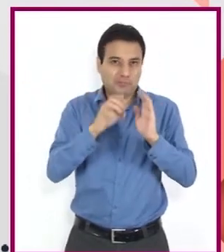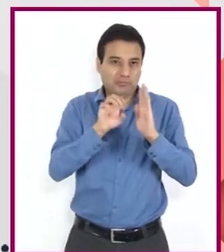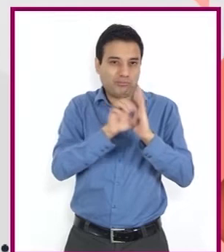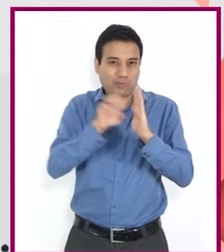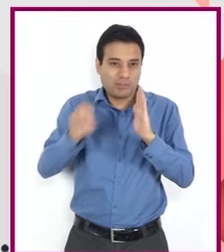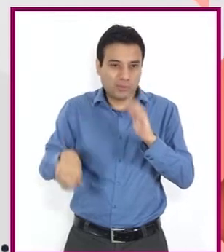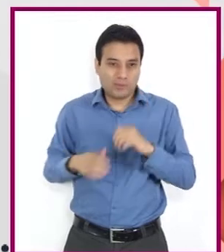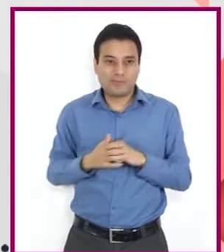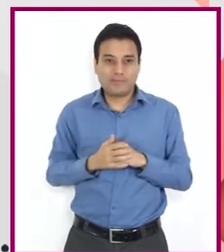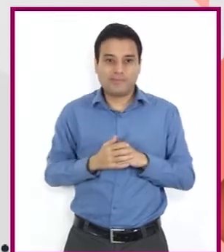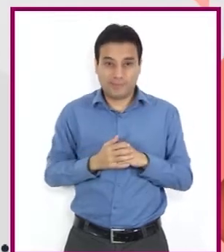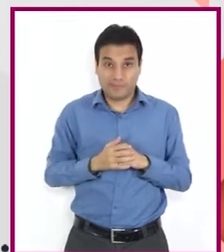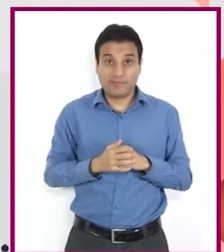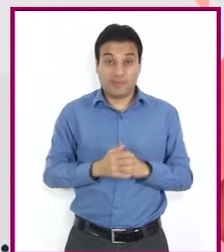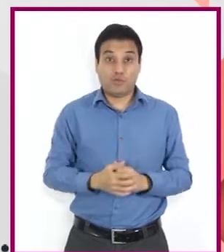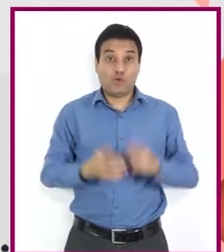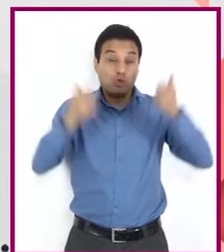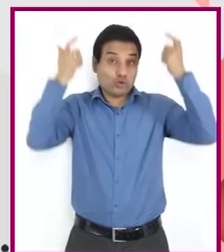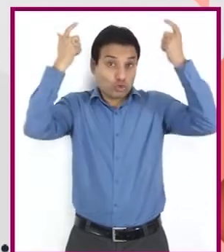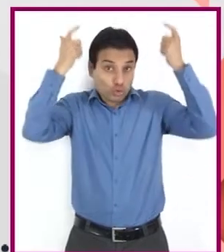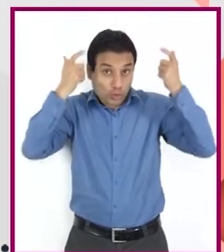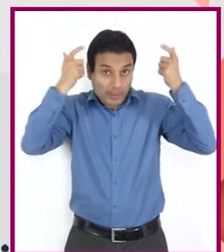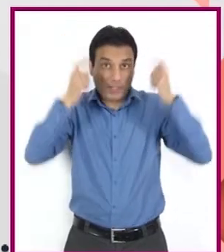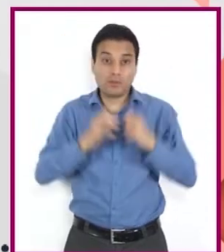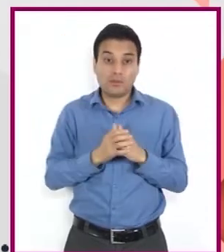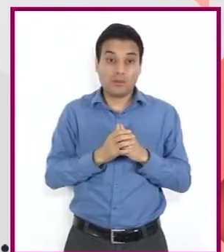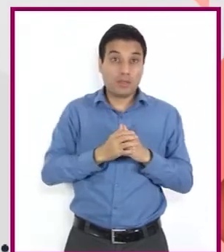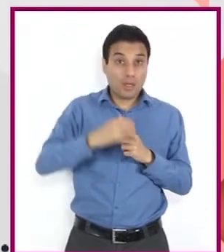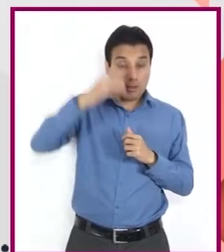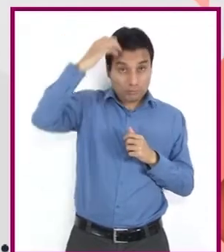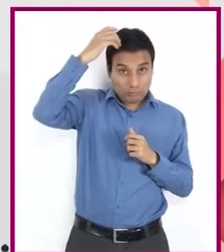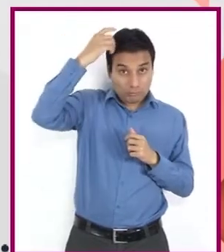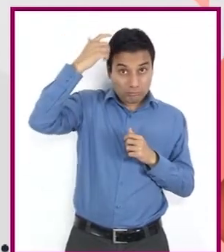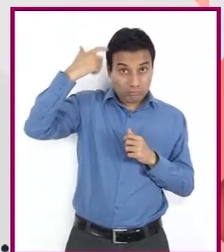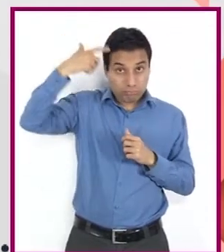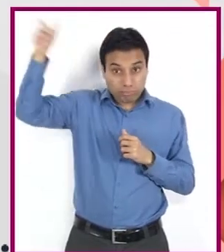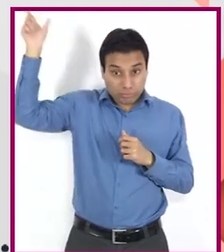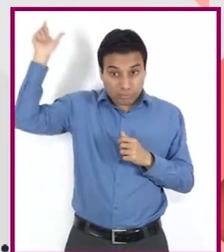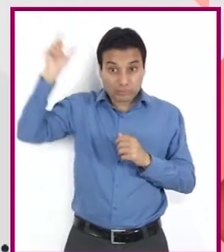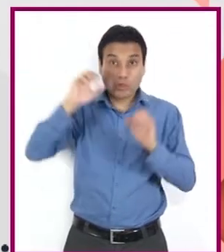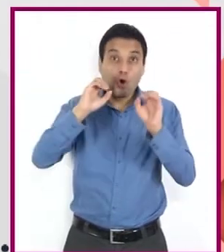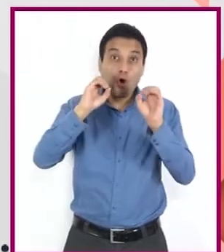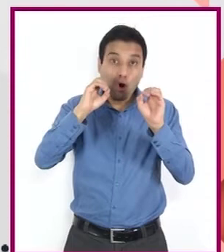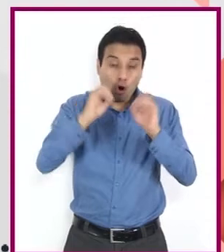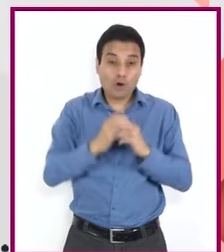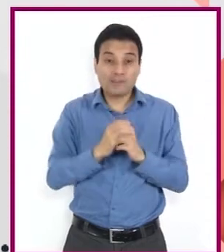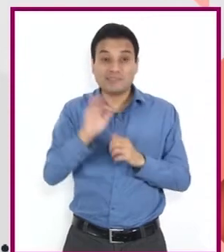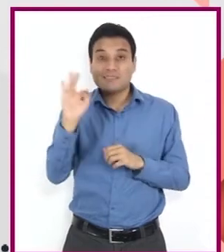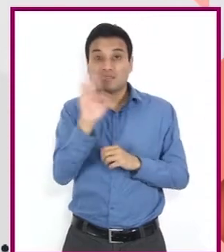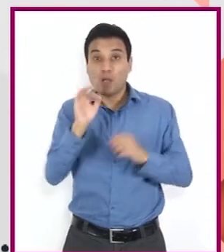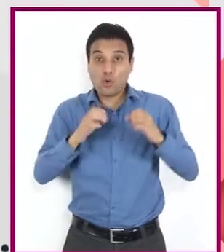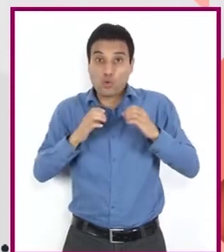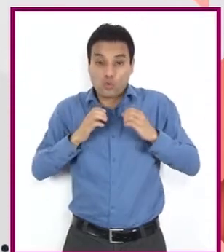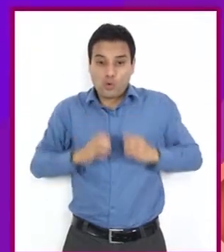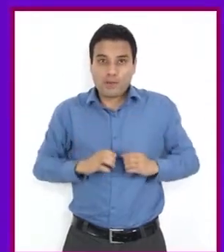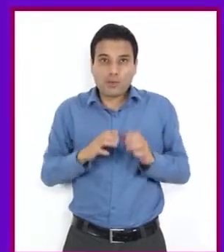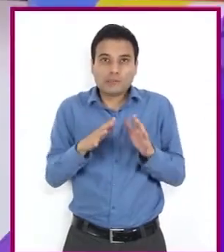el sombrero se vuela por aire o para representar el temblor del cuerpo, entre otros.